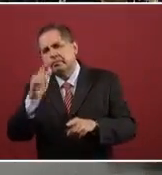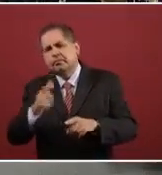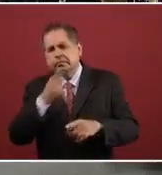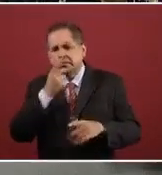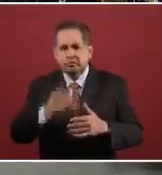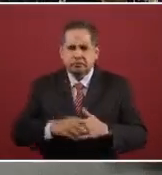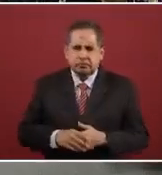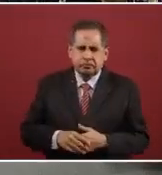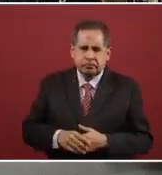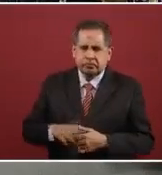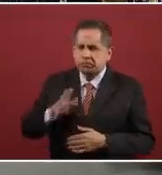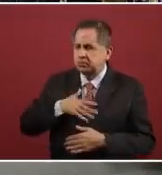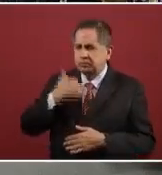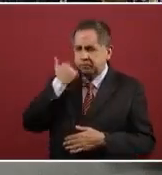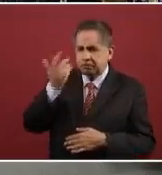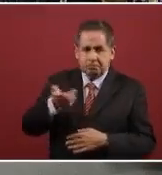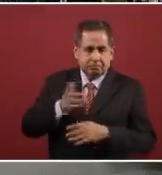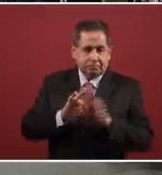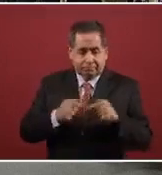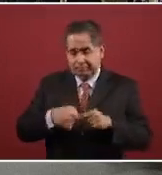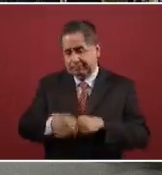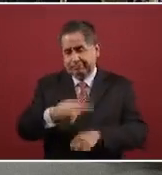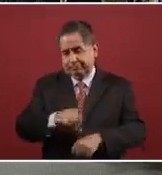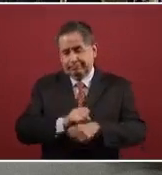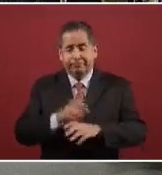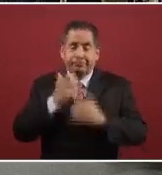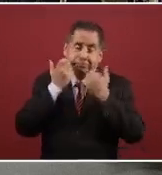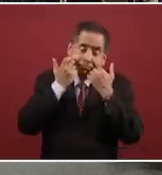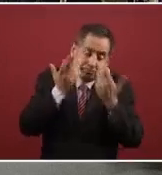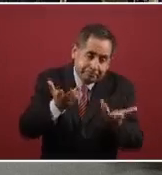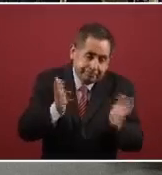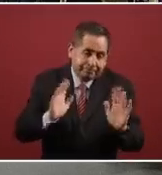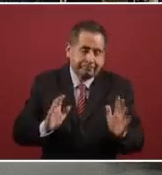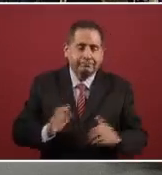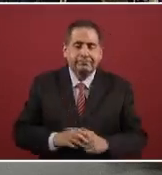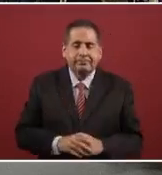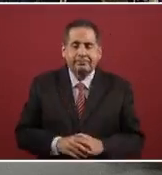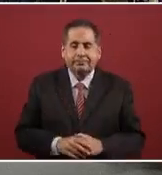principio de la administración? Sí, quisiera yo que fuese ya a partir de esta semana.